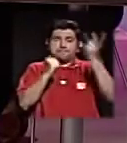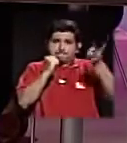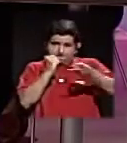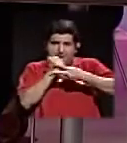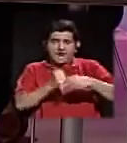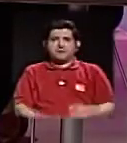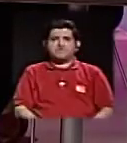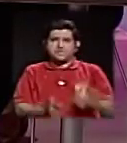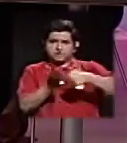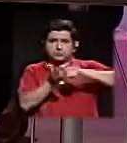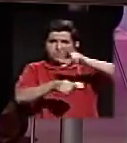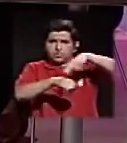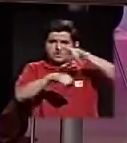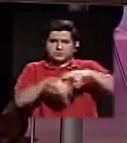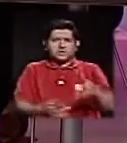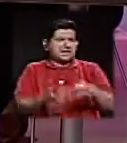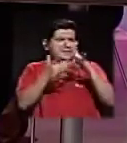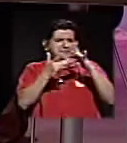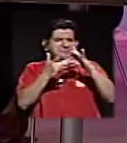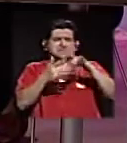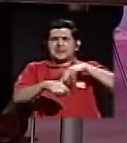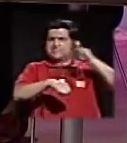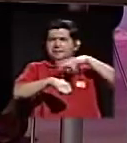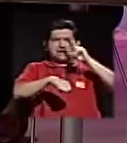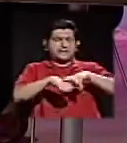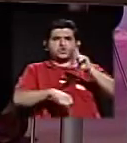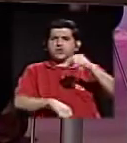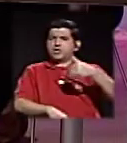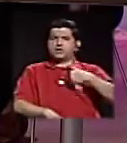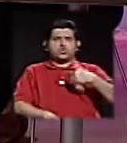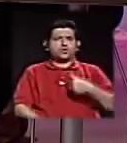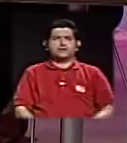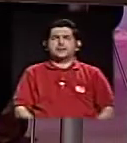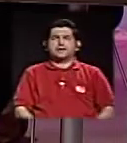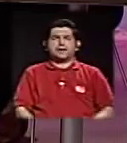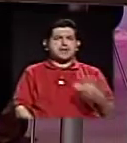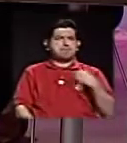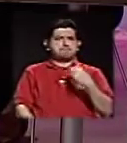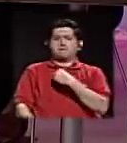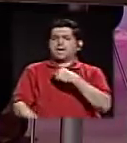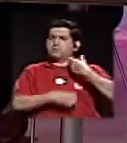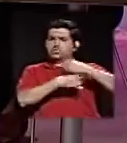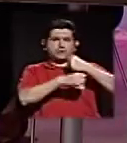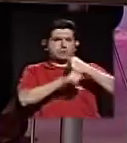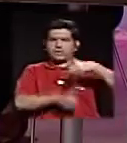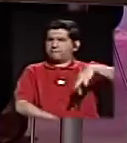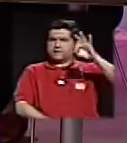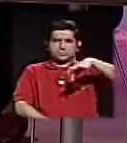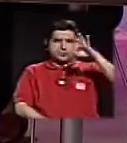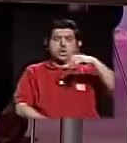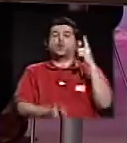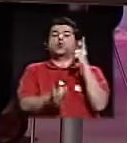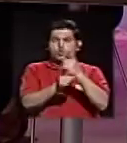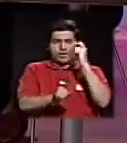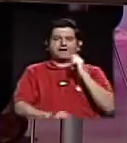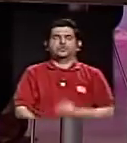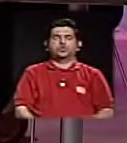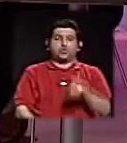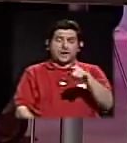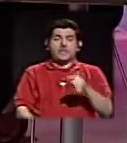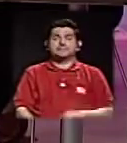en que la elección nacional es exclusivamente nacional no va a haber elección de regidores y regidoras para las municipalidades verdad es correcto es